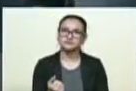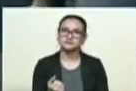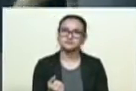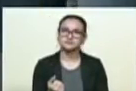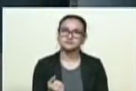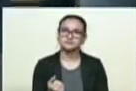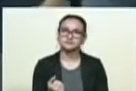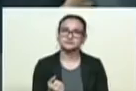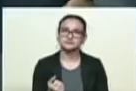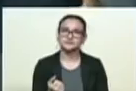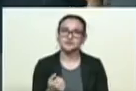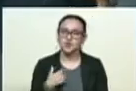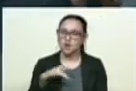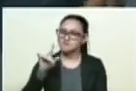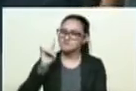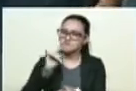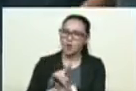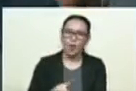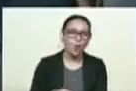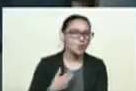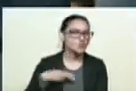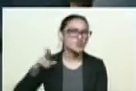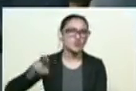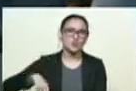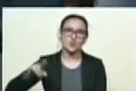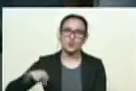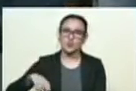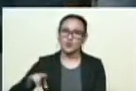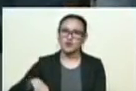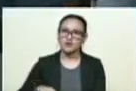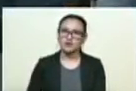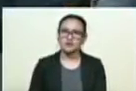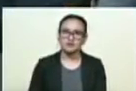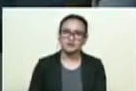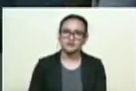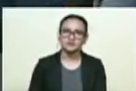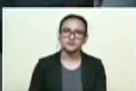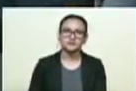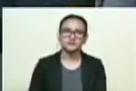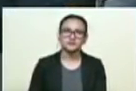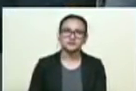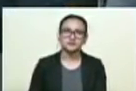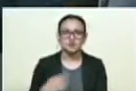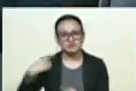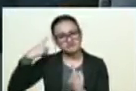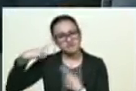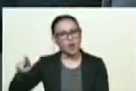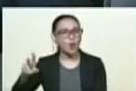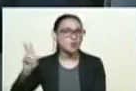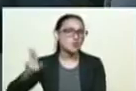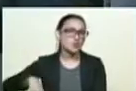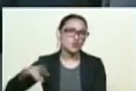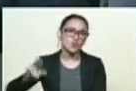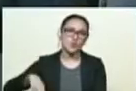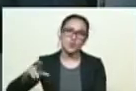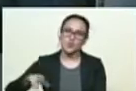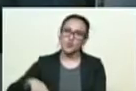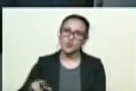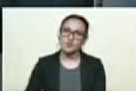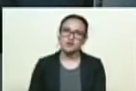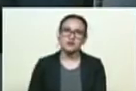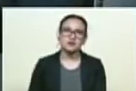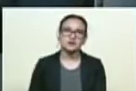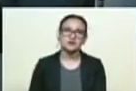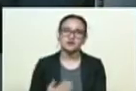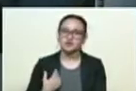¡Yo nunca los voy a traicionar! ¡Yo nunca los voy a dejar solos! ¡Yo siempre los voy